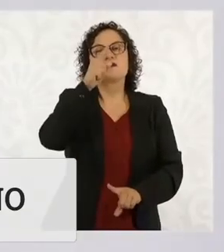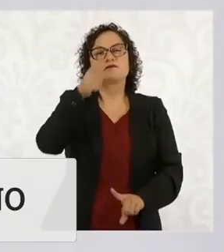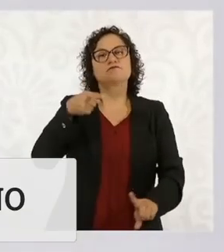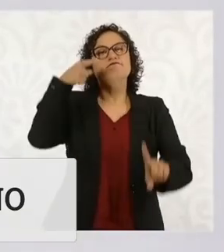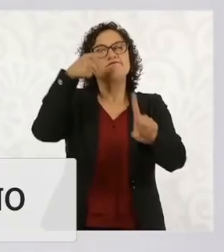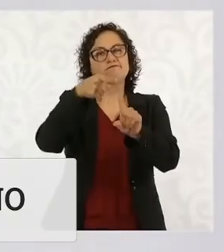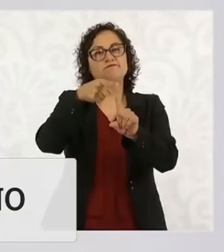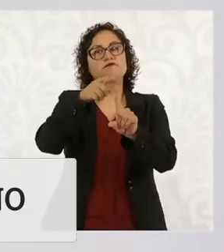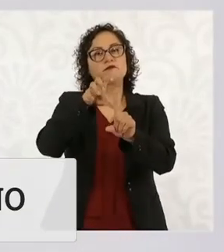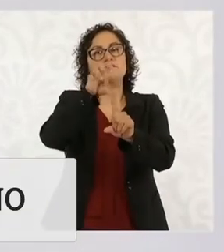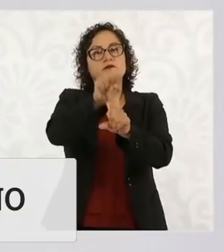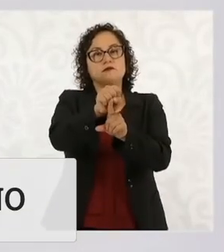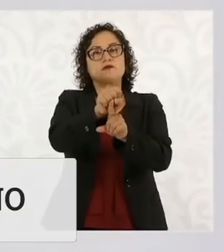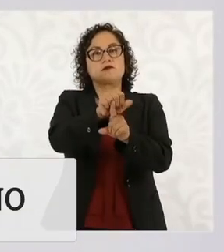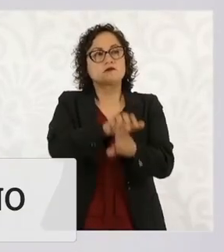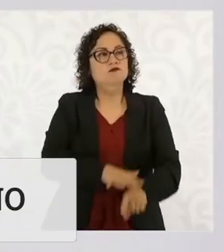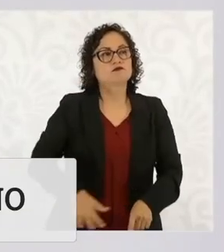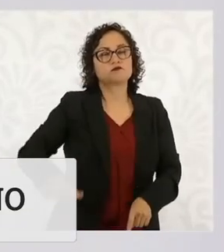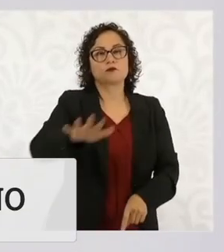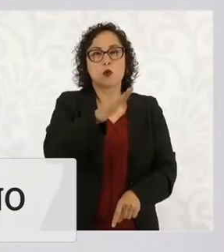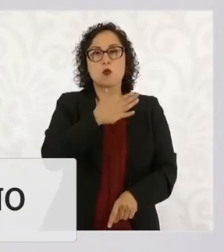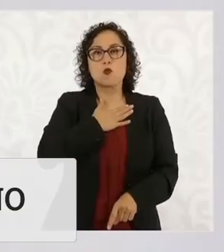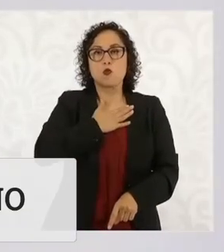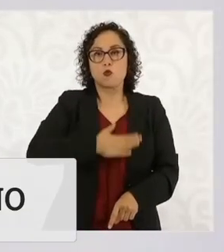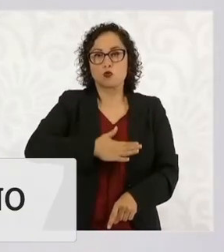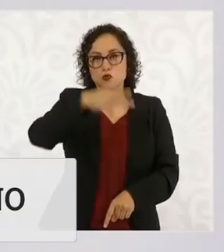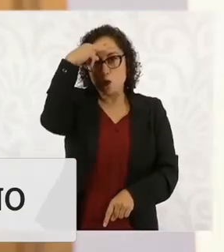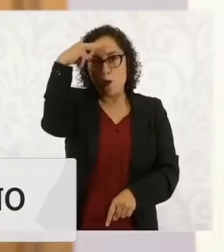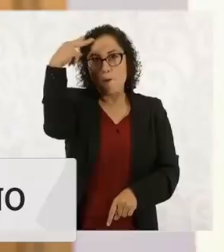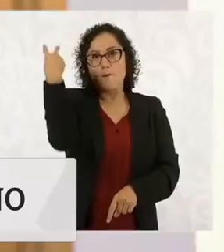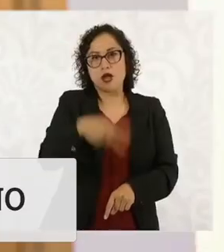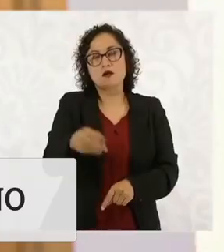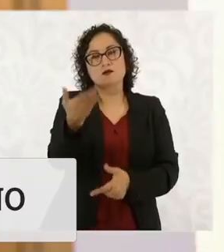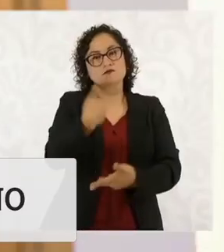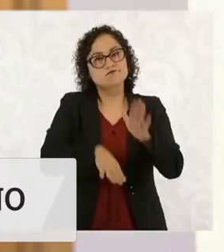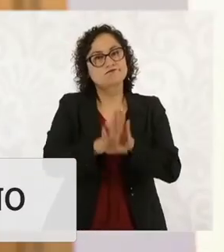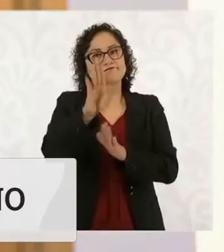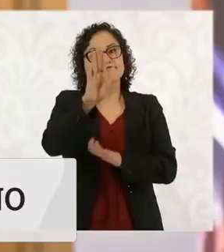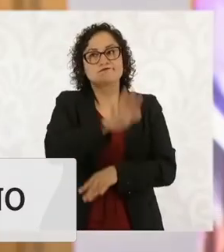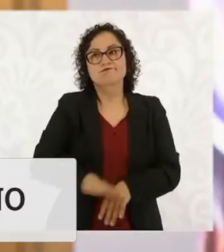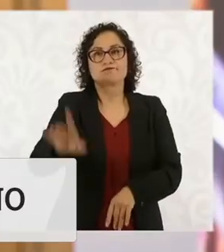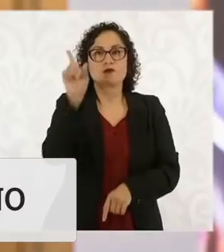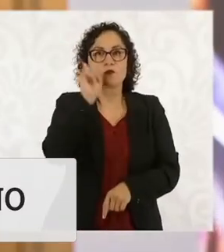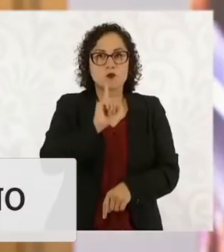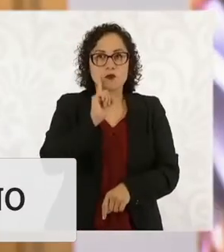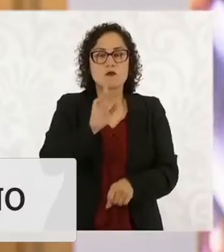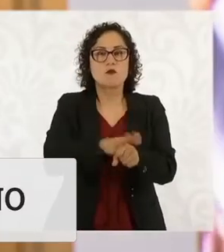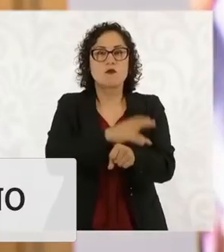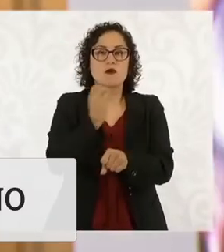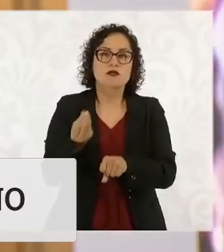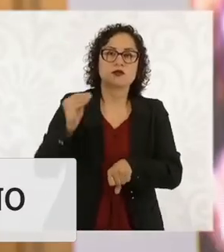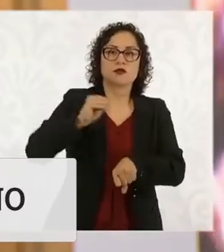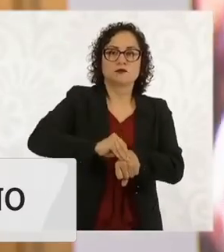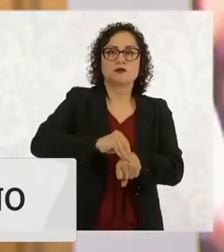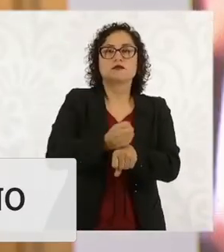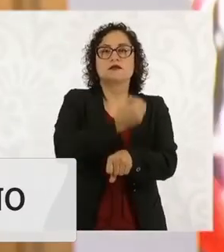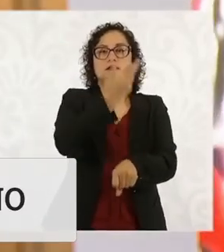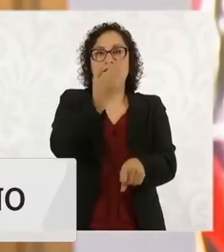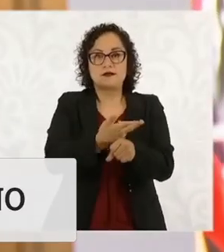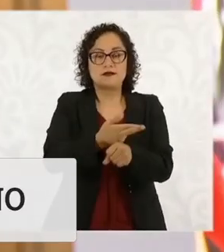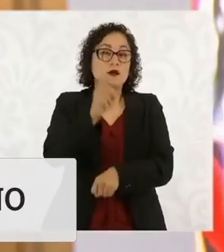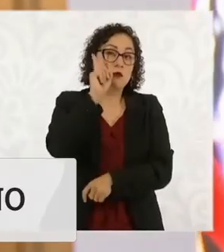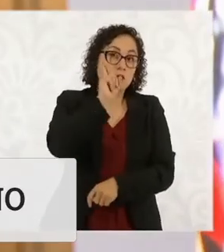con justicia de las mujeres de México. Para ello, creamos la Secretaría de las Mujeres, que